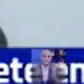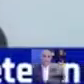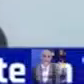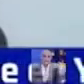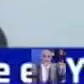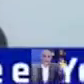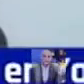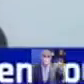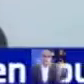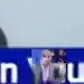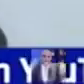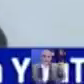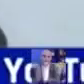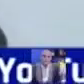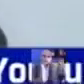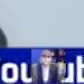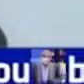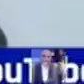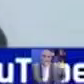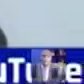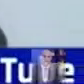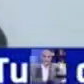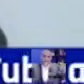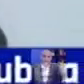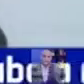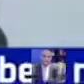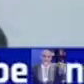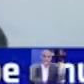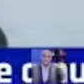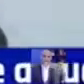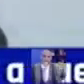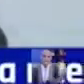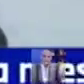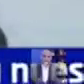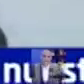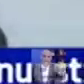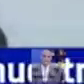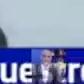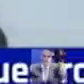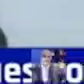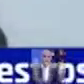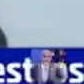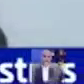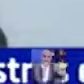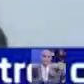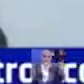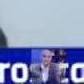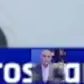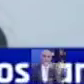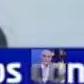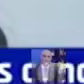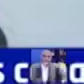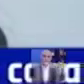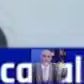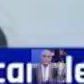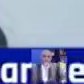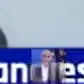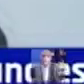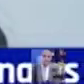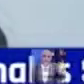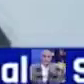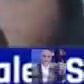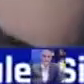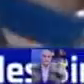particularmente en este tipo de personajes, pero en toda la gente que lo rodea, porque hay canales de comunicación. Amparo